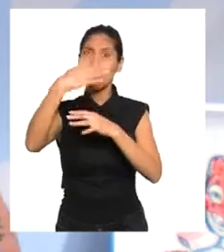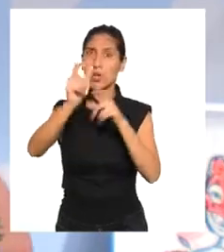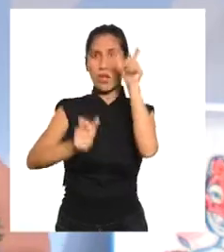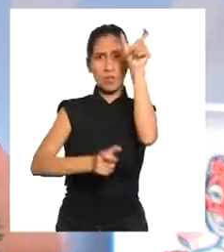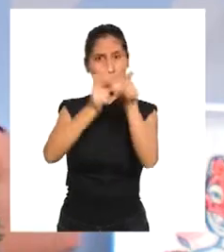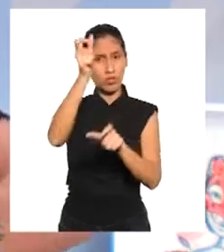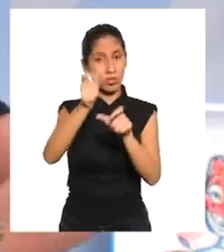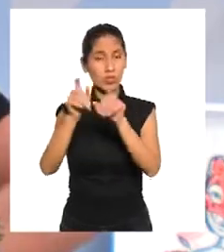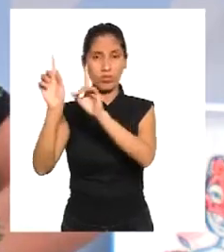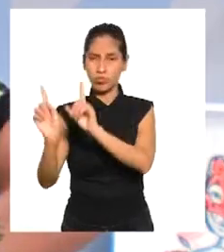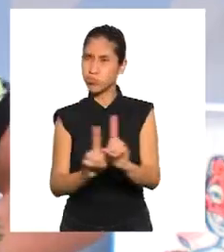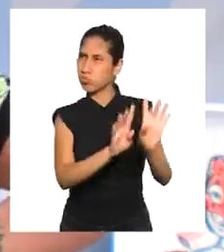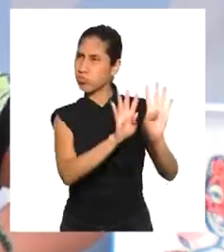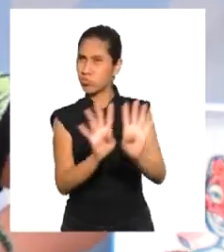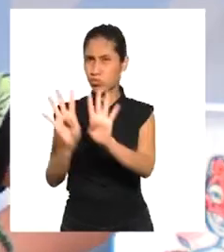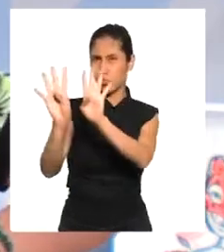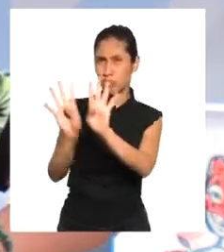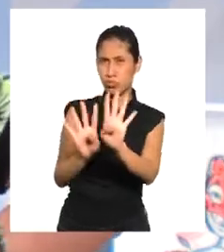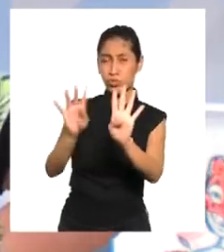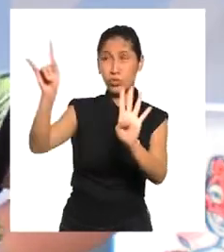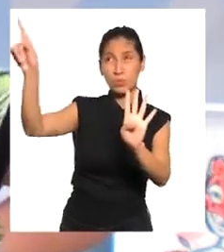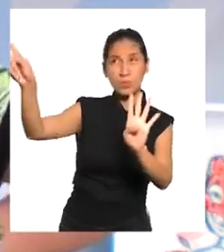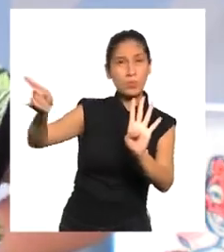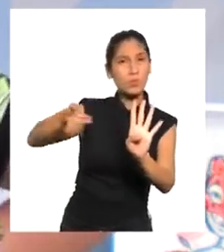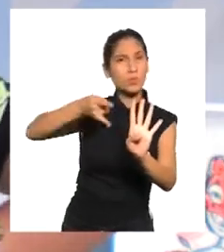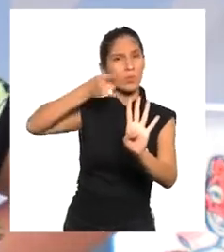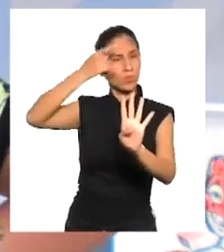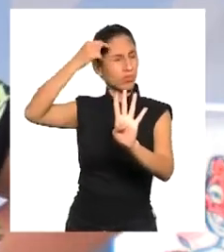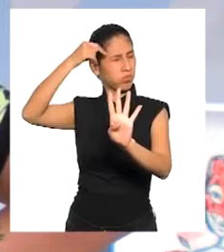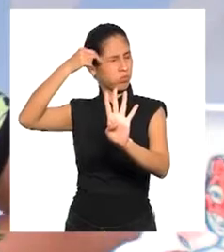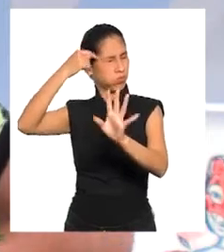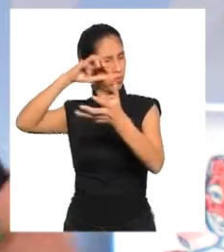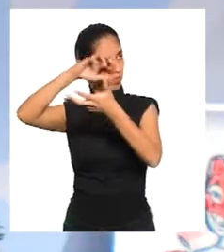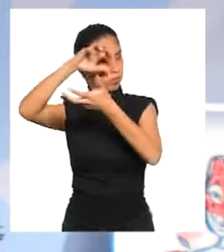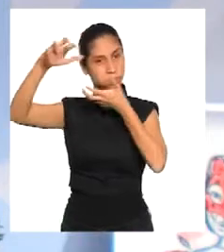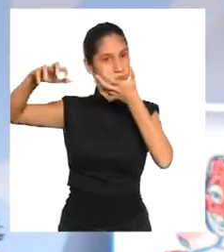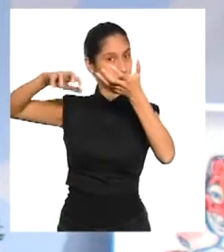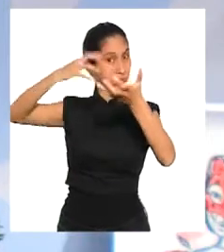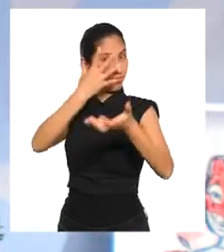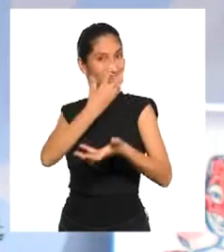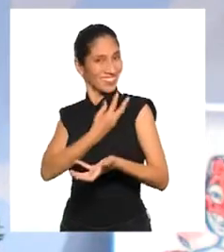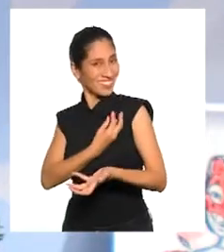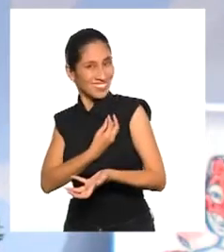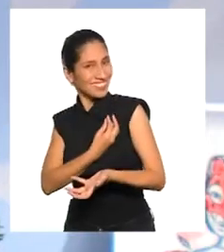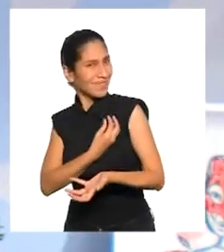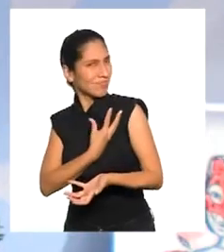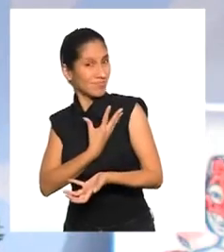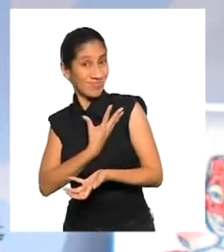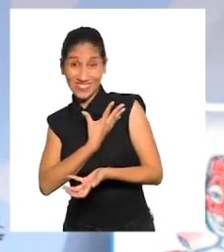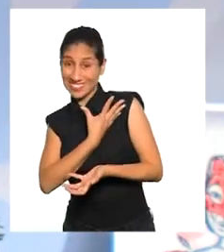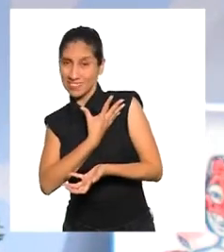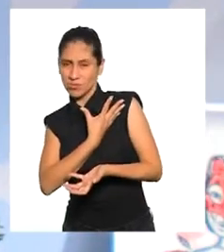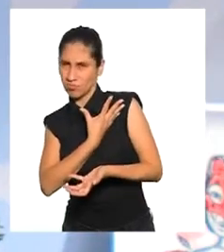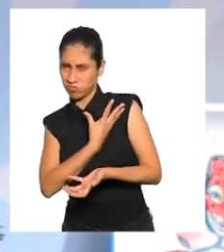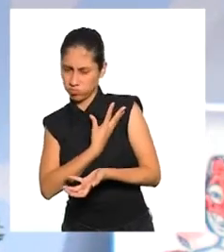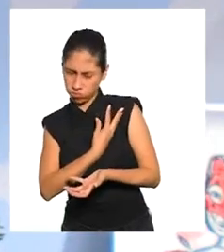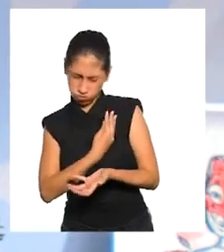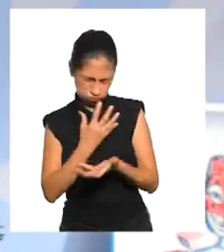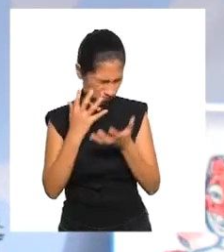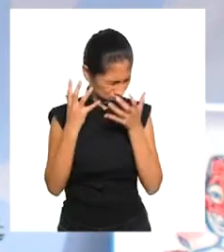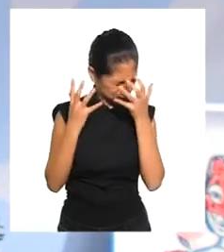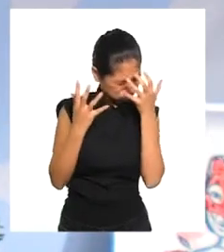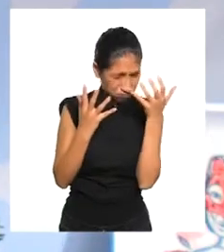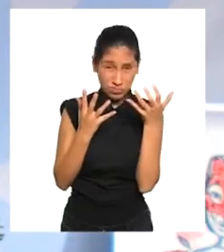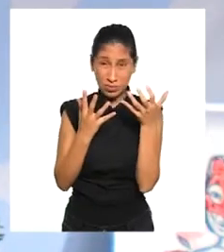las personas en 144 ciudades chinas. En los días contaminados, se encontró que